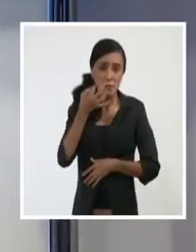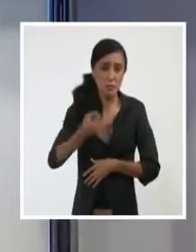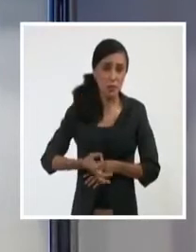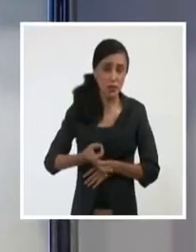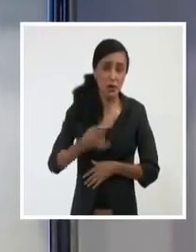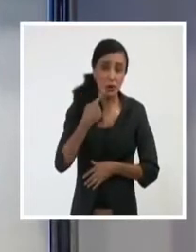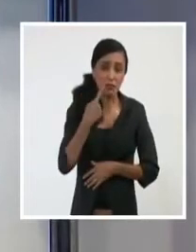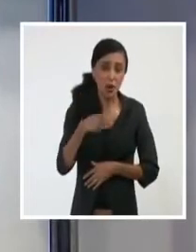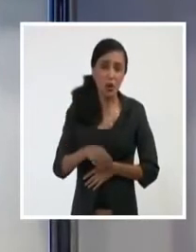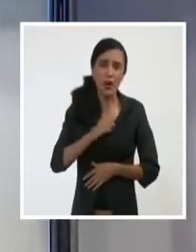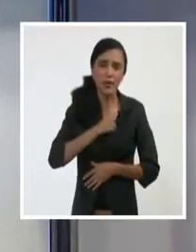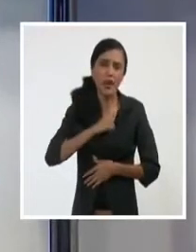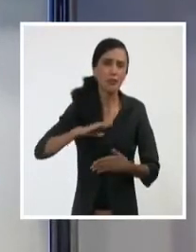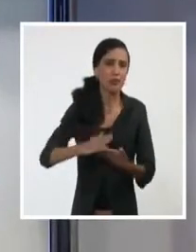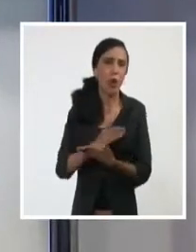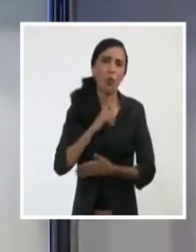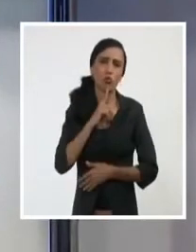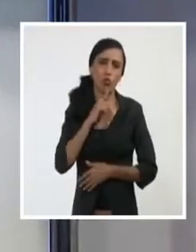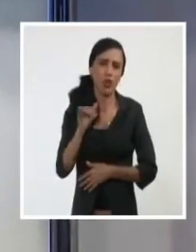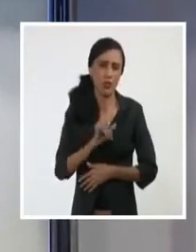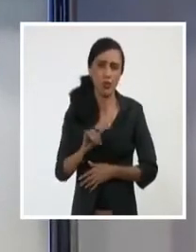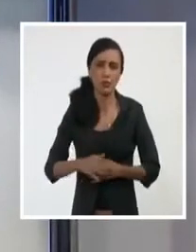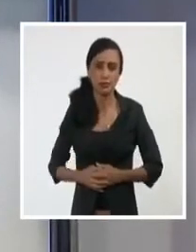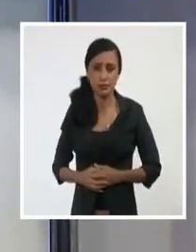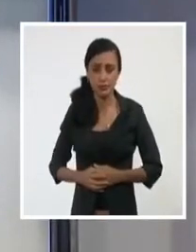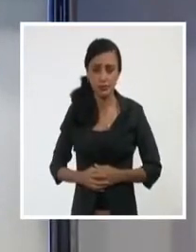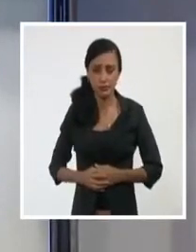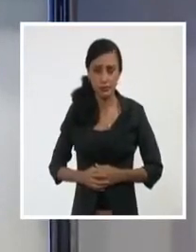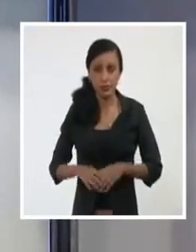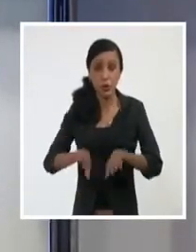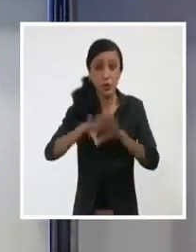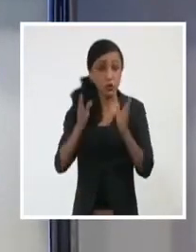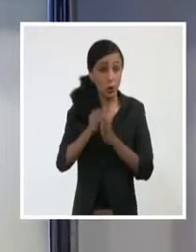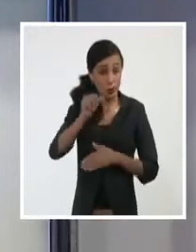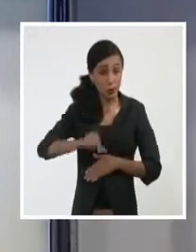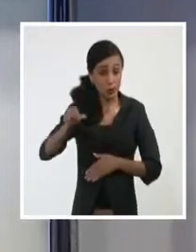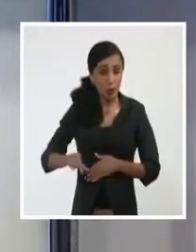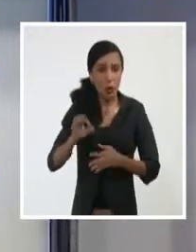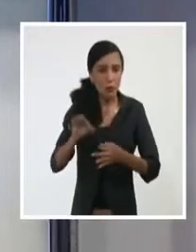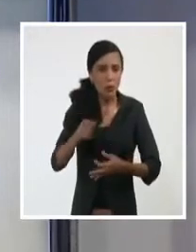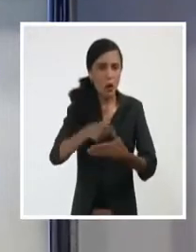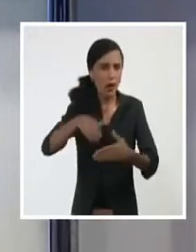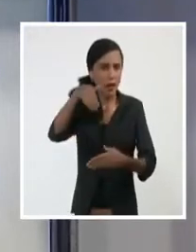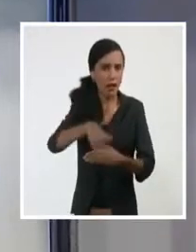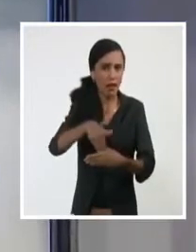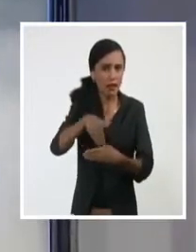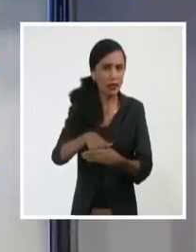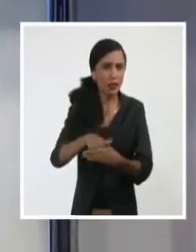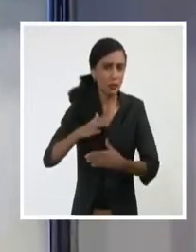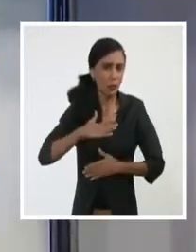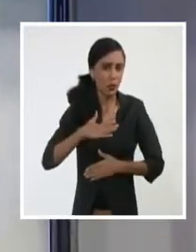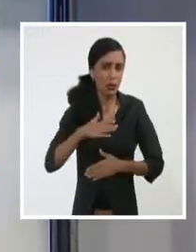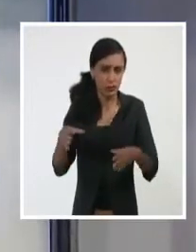como mandataria de Honduras. Todas y todos fueron electos bajo las tradicionales normas burguesas de